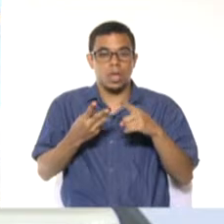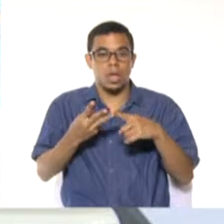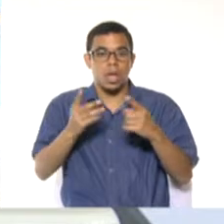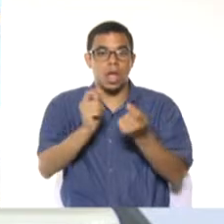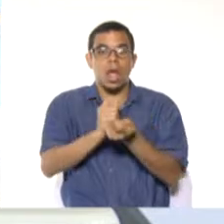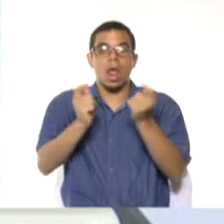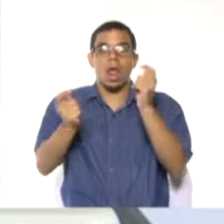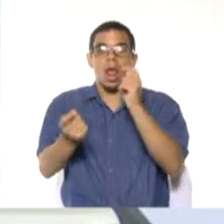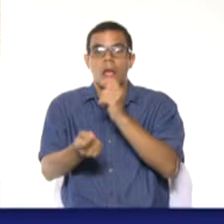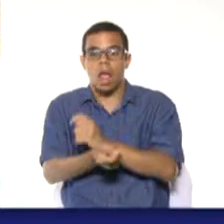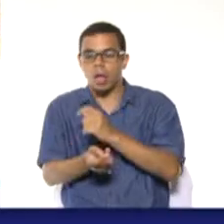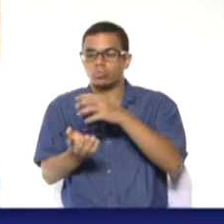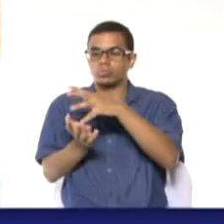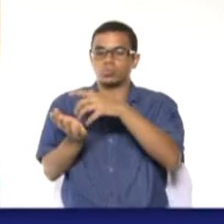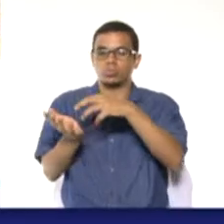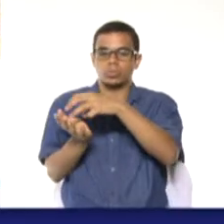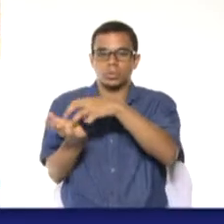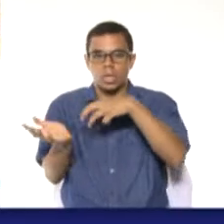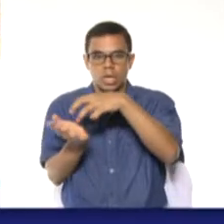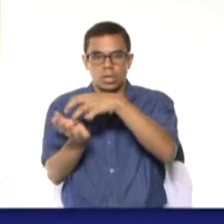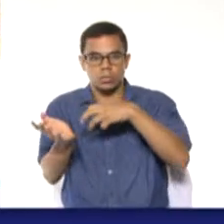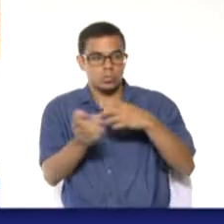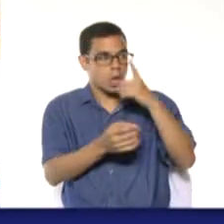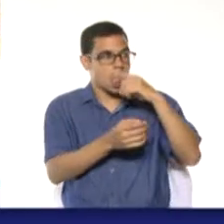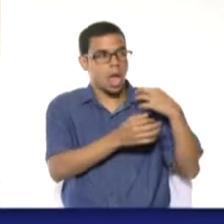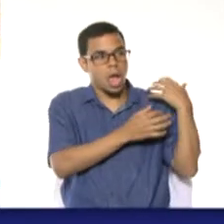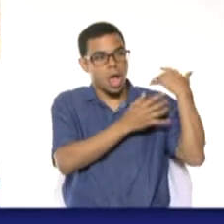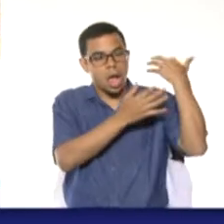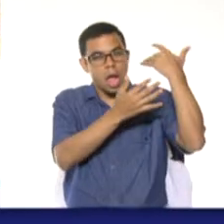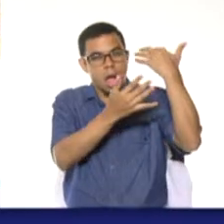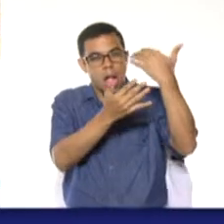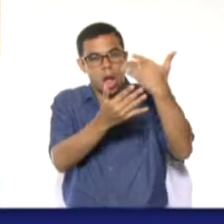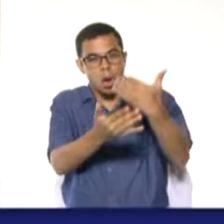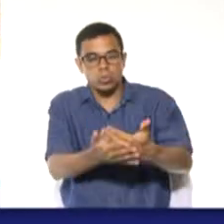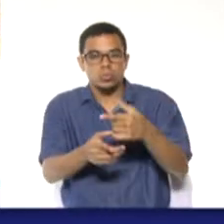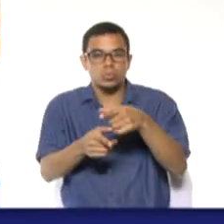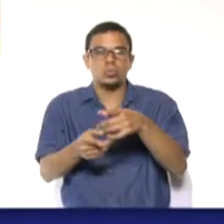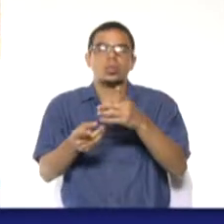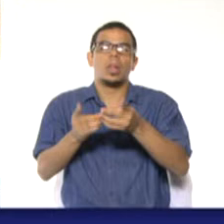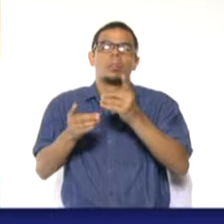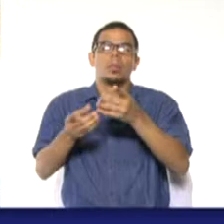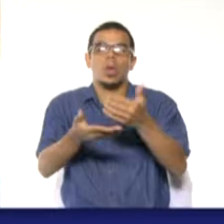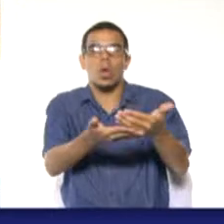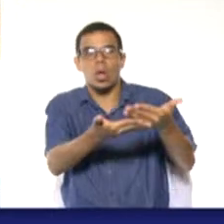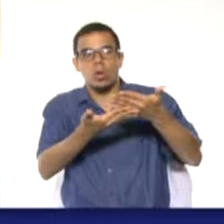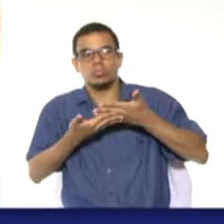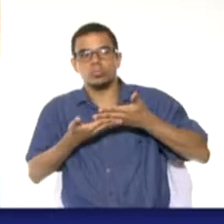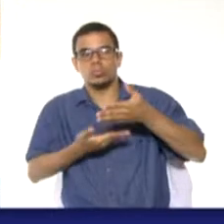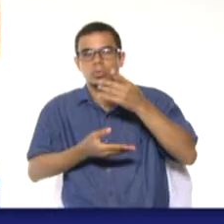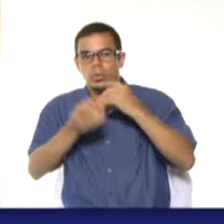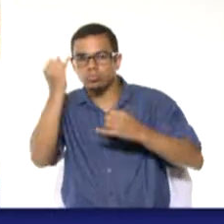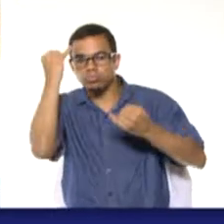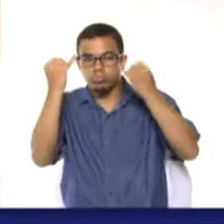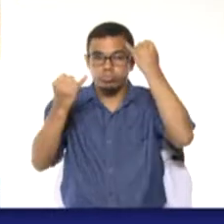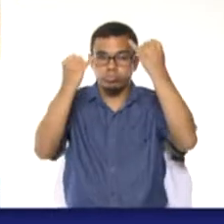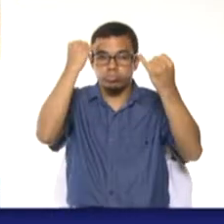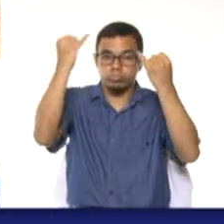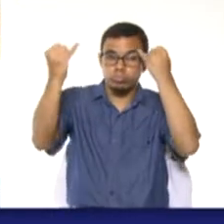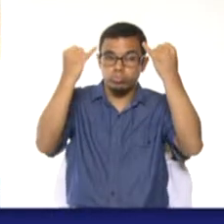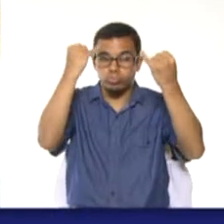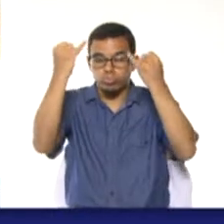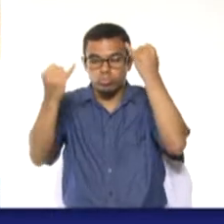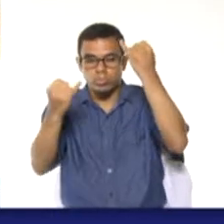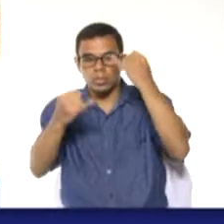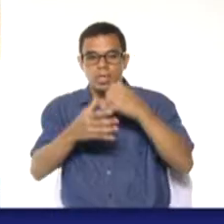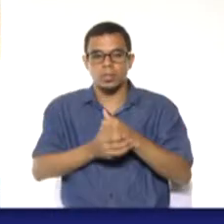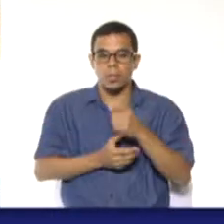evolución de la agricultura, cómo fue evolucionando la agricultura según esas herramientas. Ahí podemos hablar sobre el arado